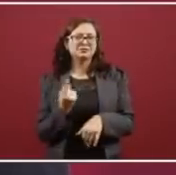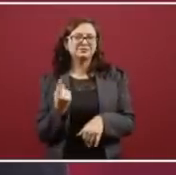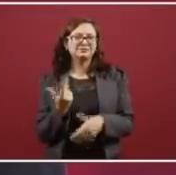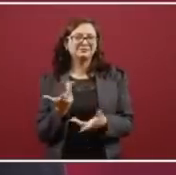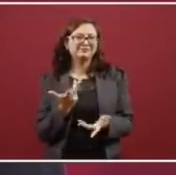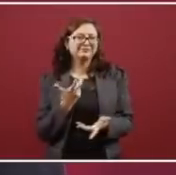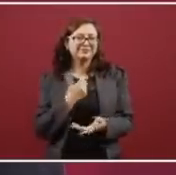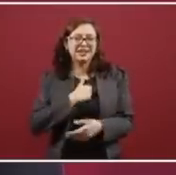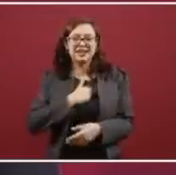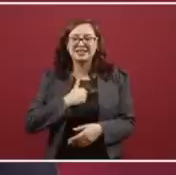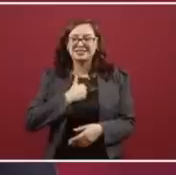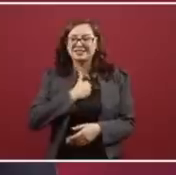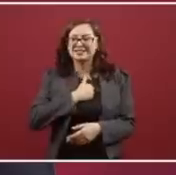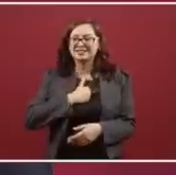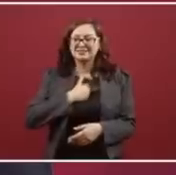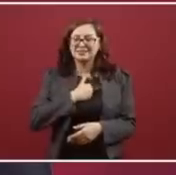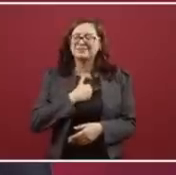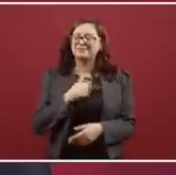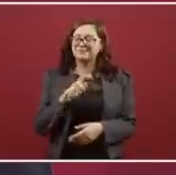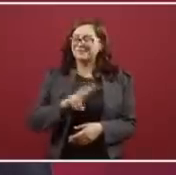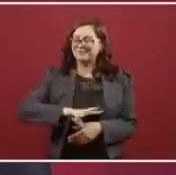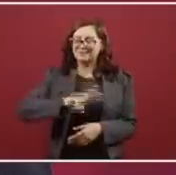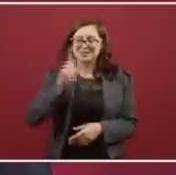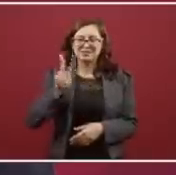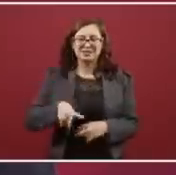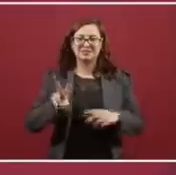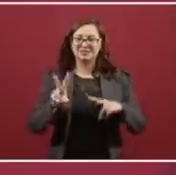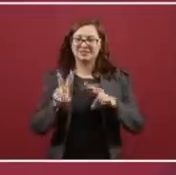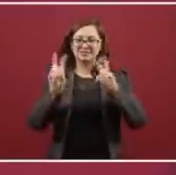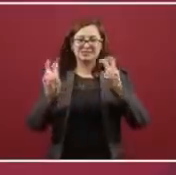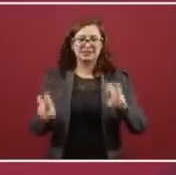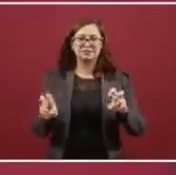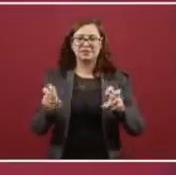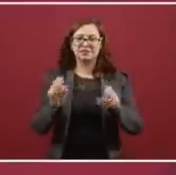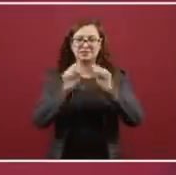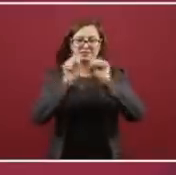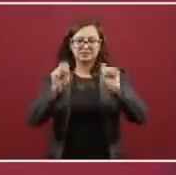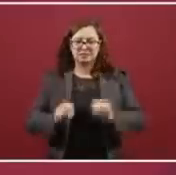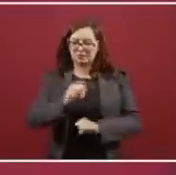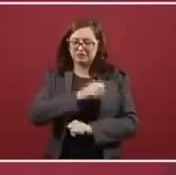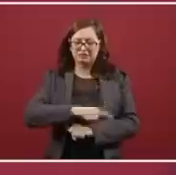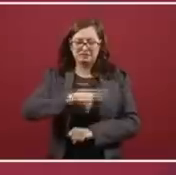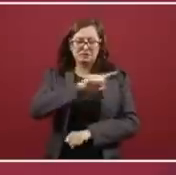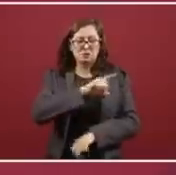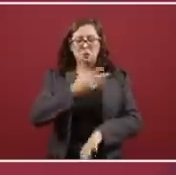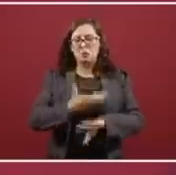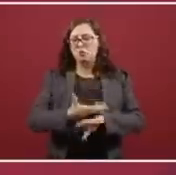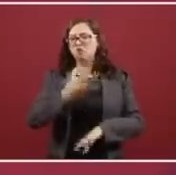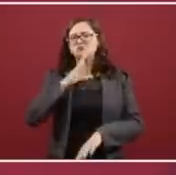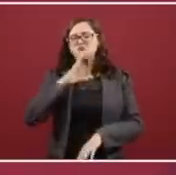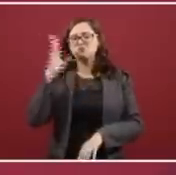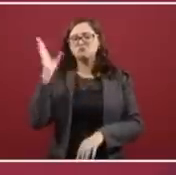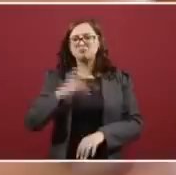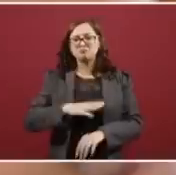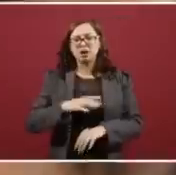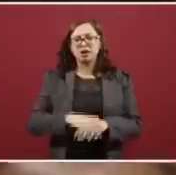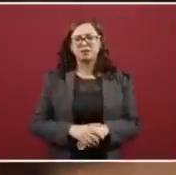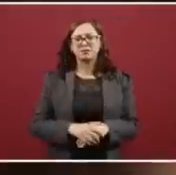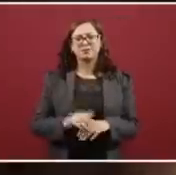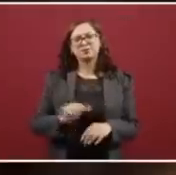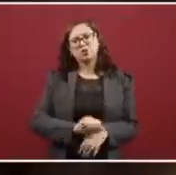desgraciadamente si está muy mal el sistema de salud en otro tema presidente